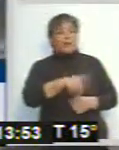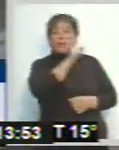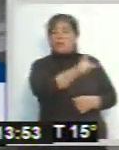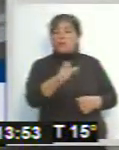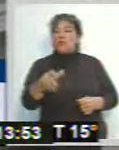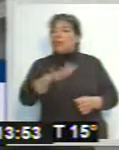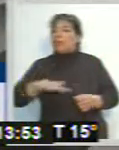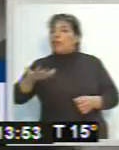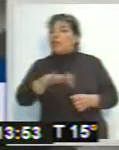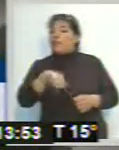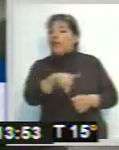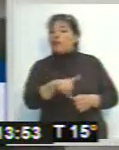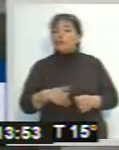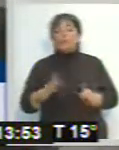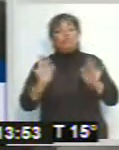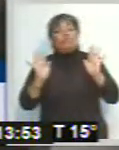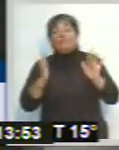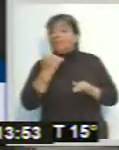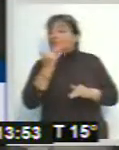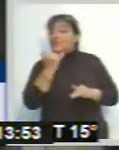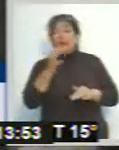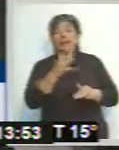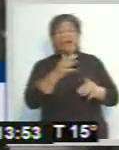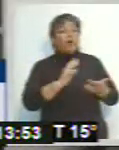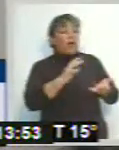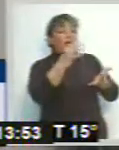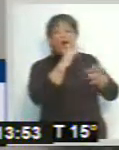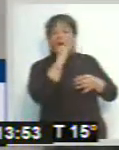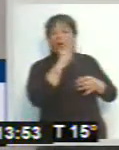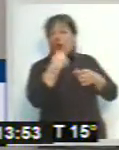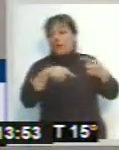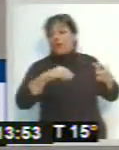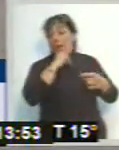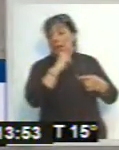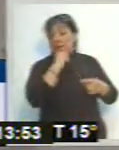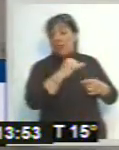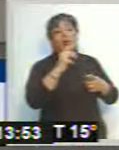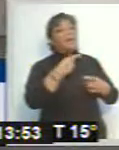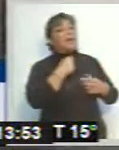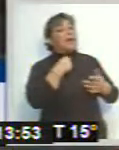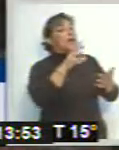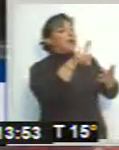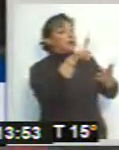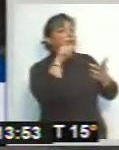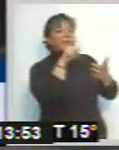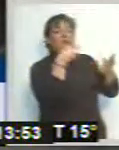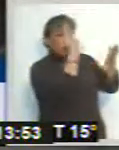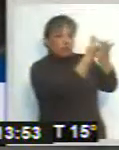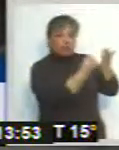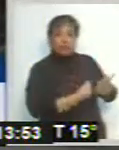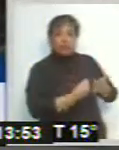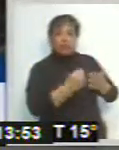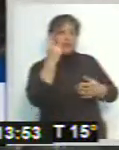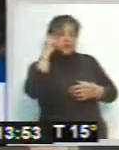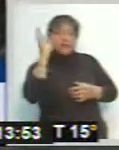la zona? Por el momento no se sabe, con las características que él pudo aportar, se va a tratar de identificarlo, se va a poder